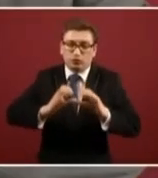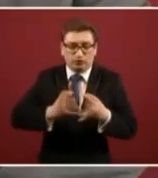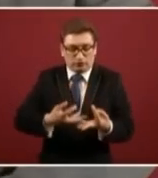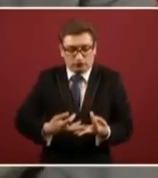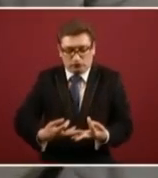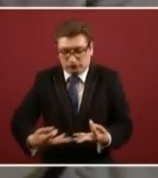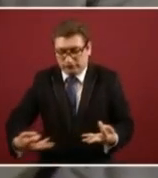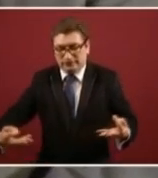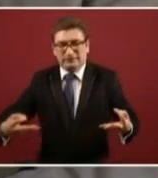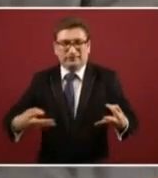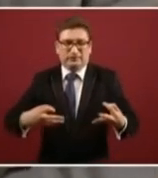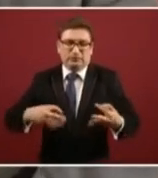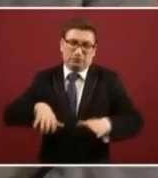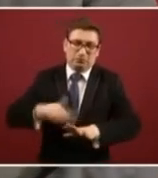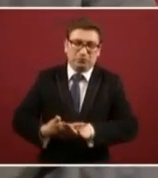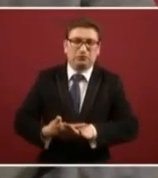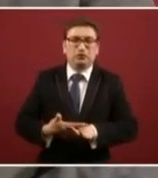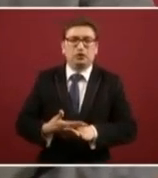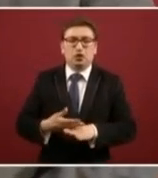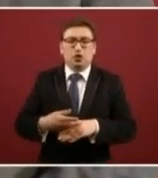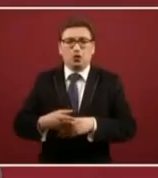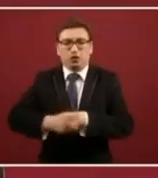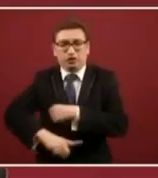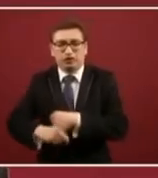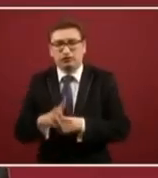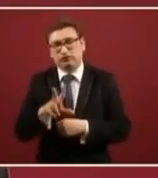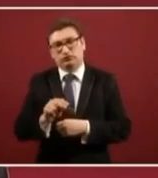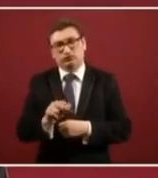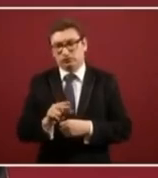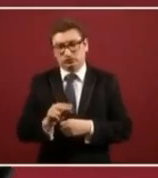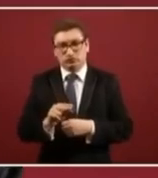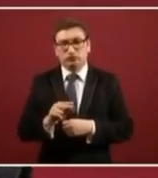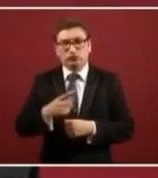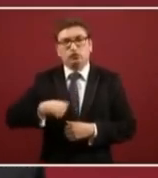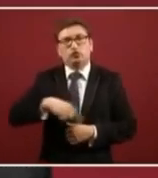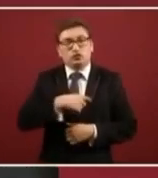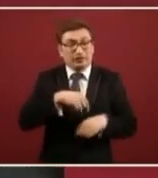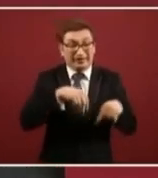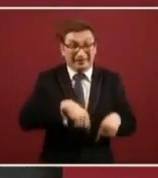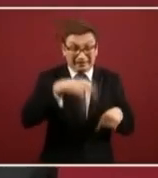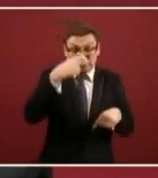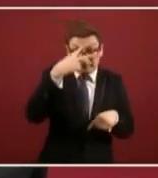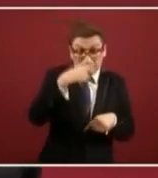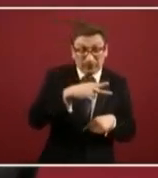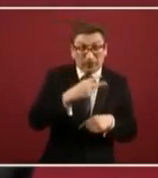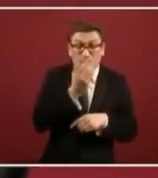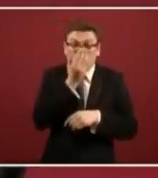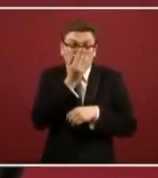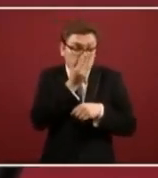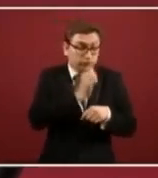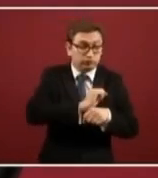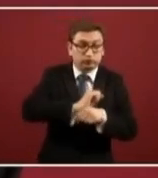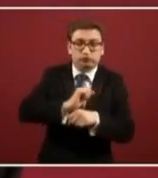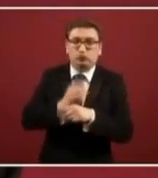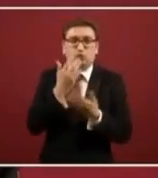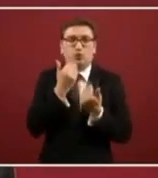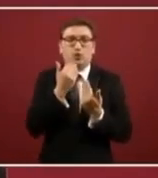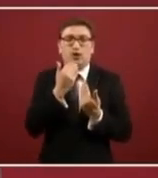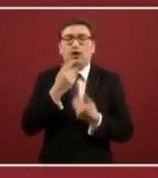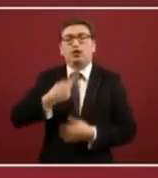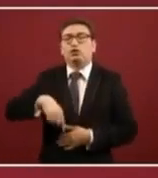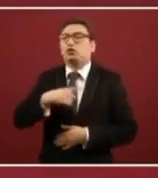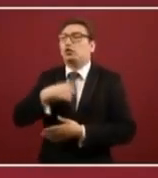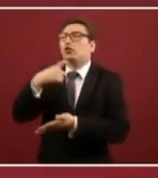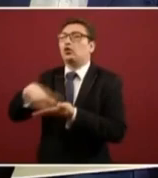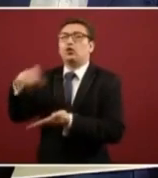pero sí los requerimos. No producimos fertilizantes en México, todo se compra.